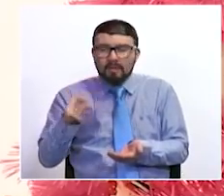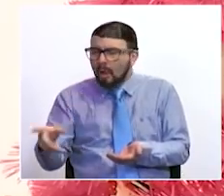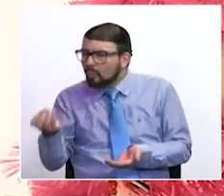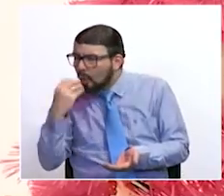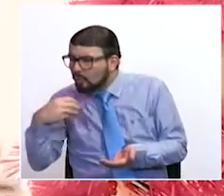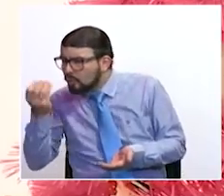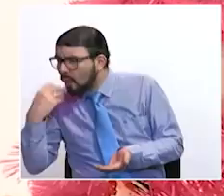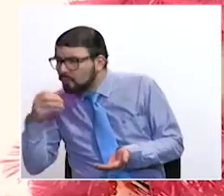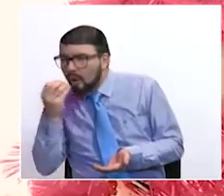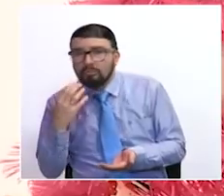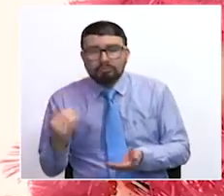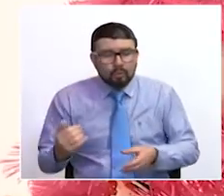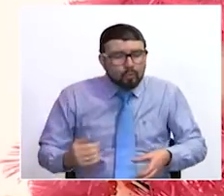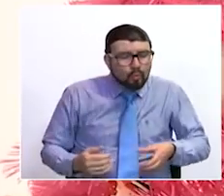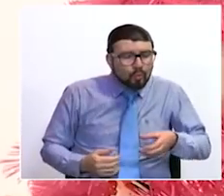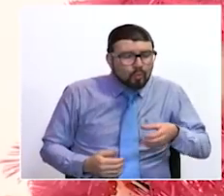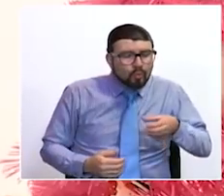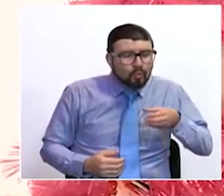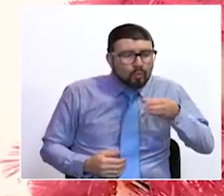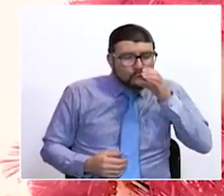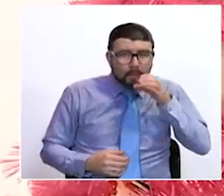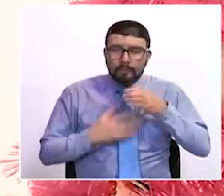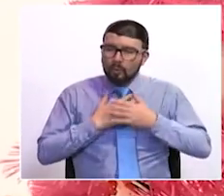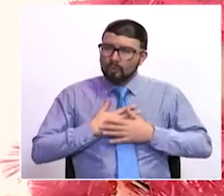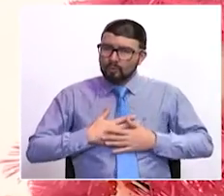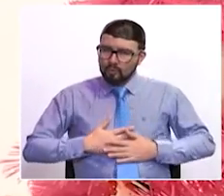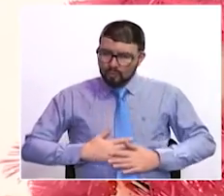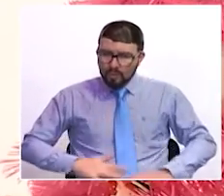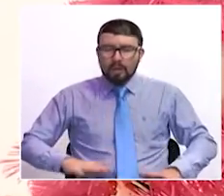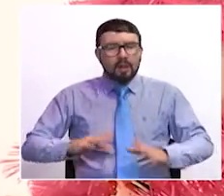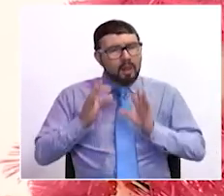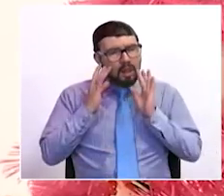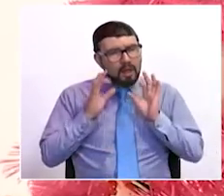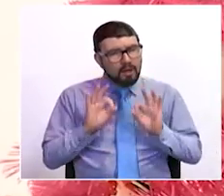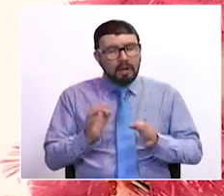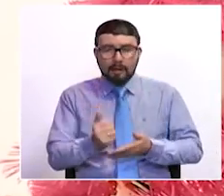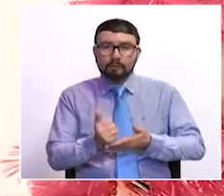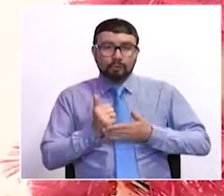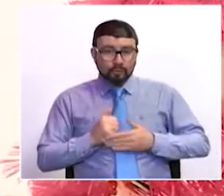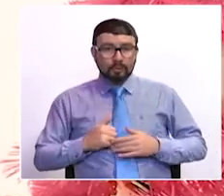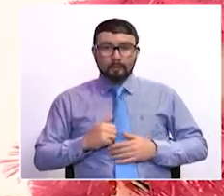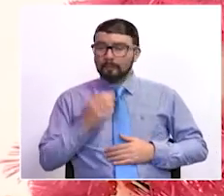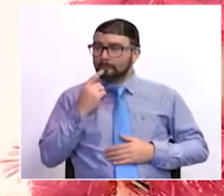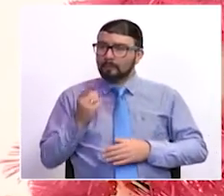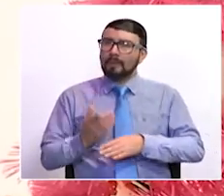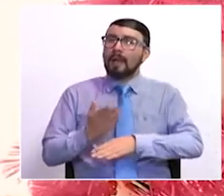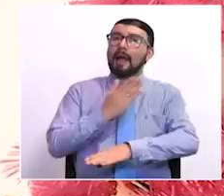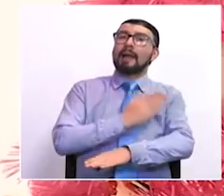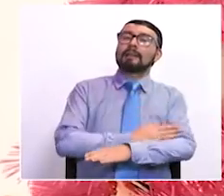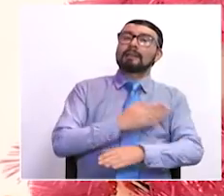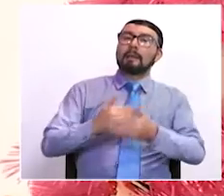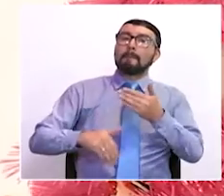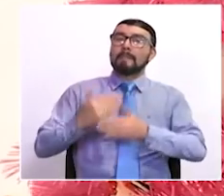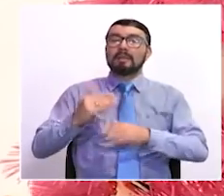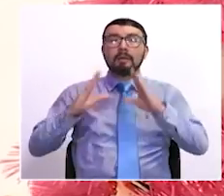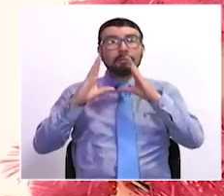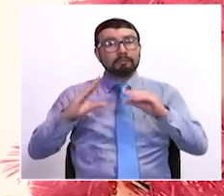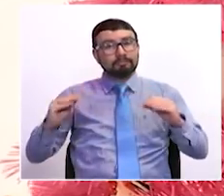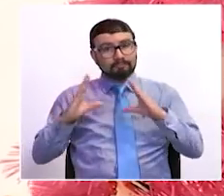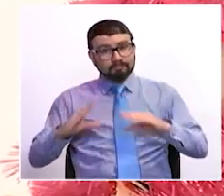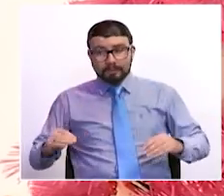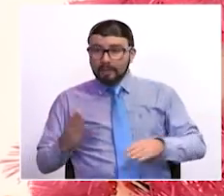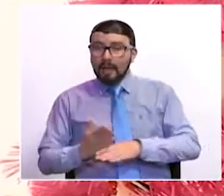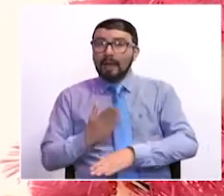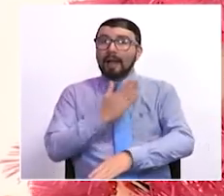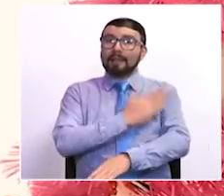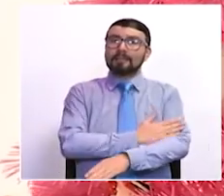Tratar de buscar un día, por lo menos en Navidad o antes de que inicie esta, de hacer